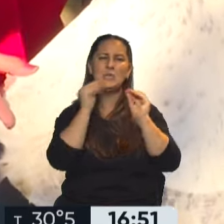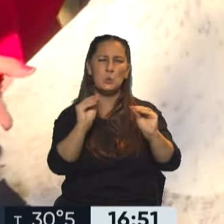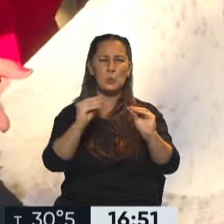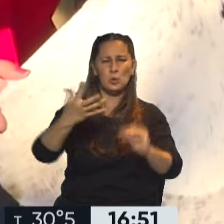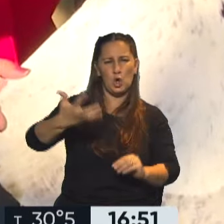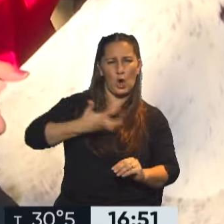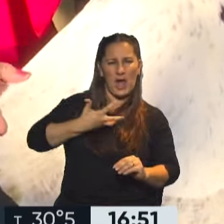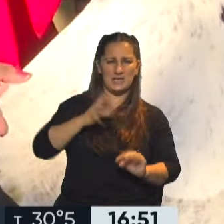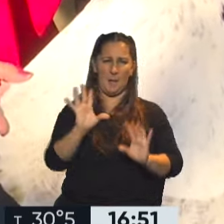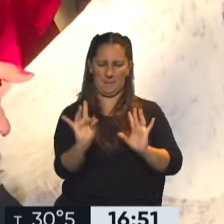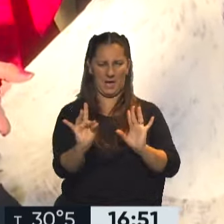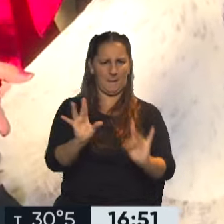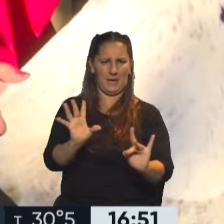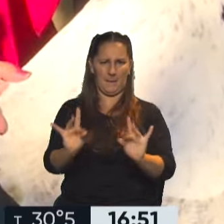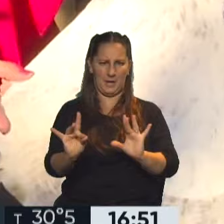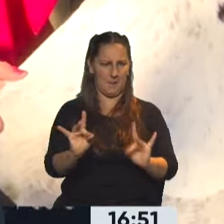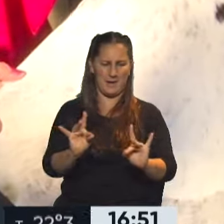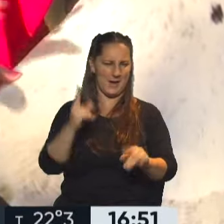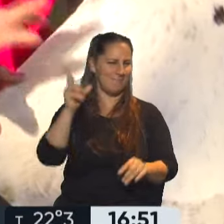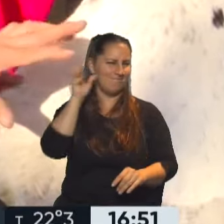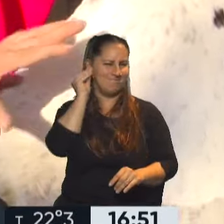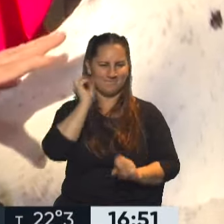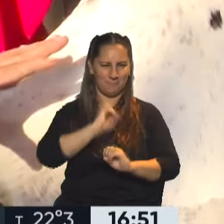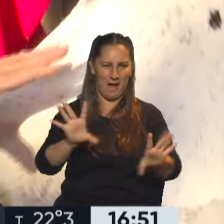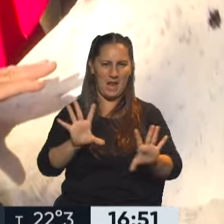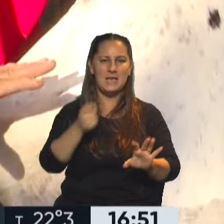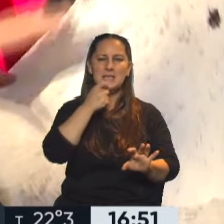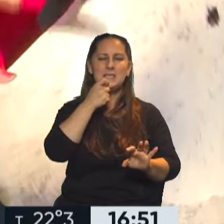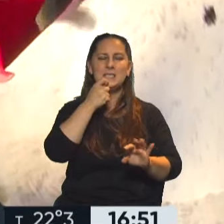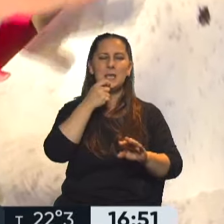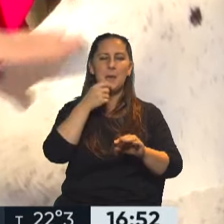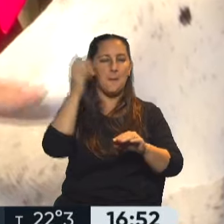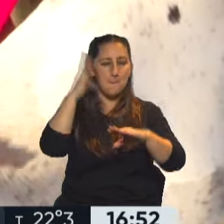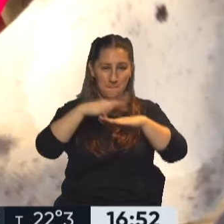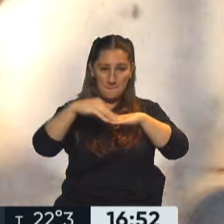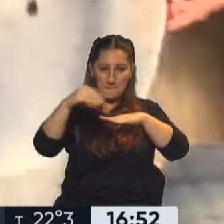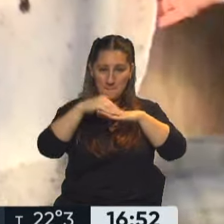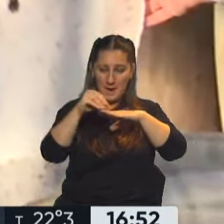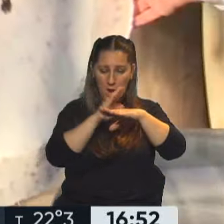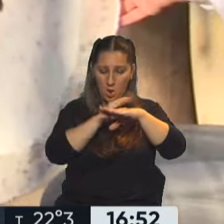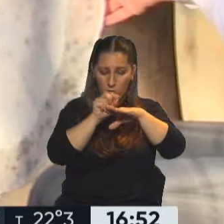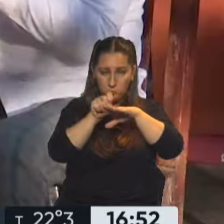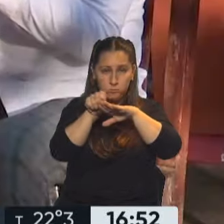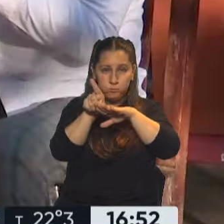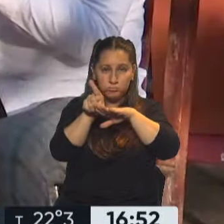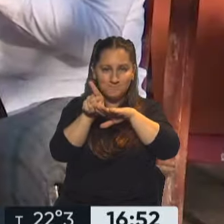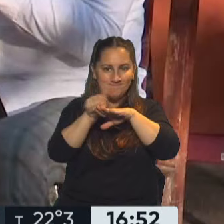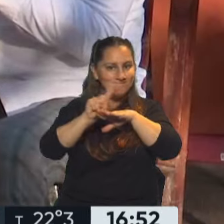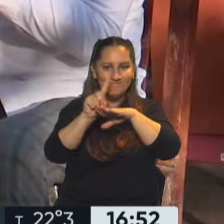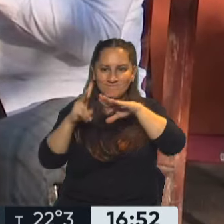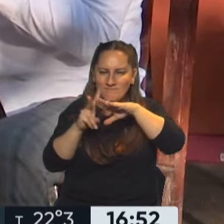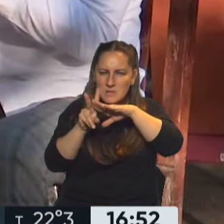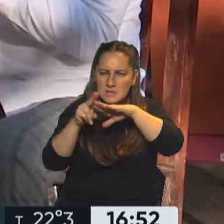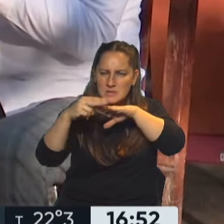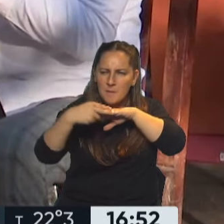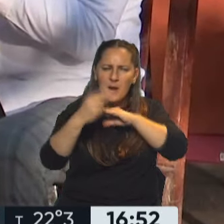se pegan los pelos. Y con el golpe, y si dejas un pelo largo, todo tiene que estar un corte parejo, el pelo, para que no afecte